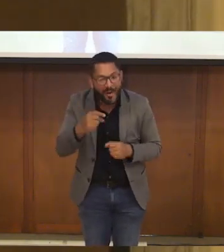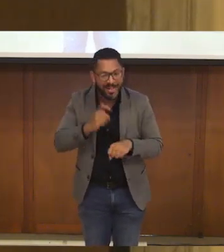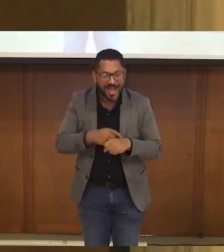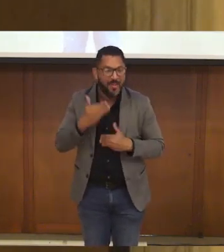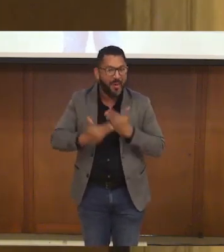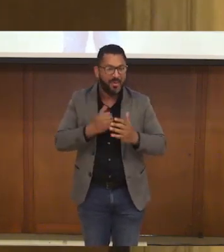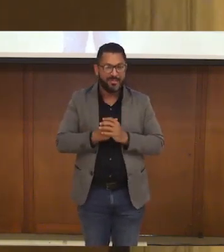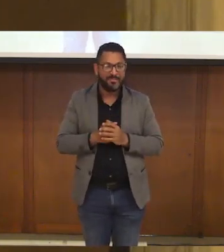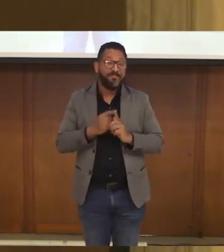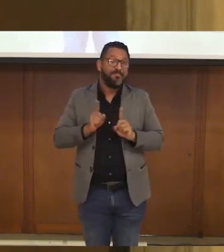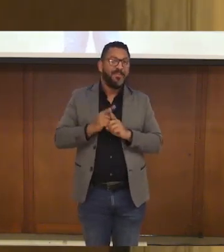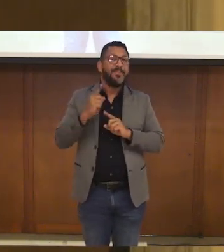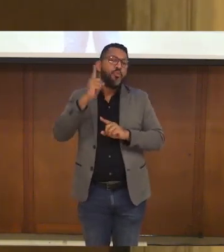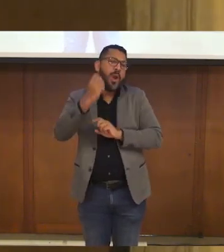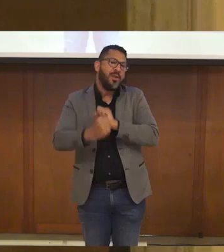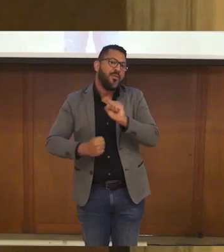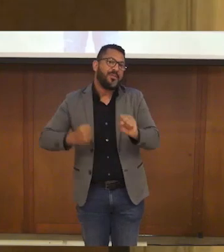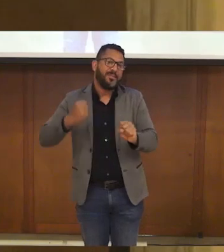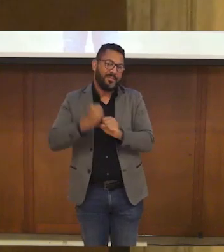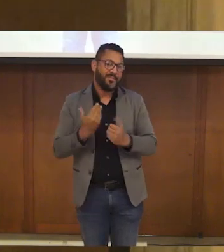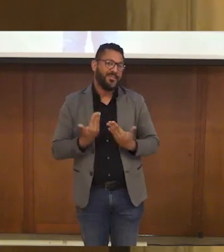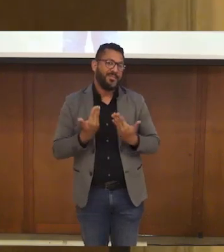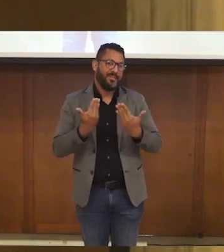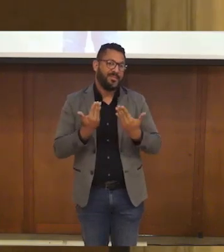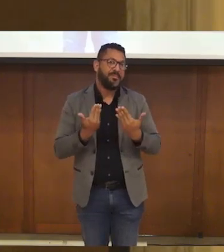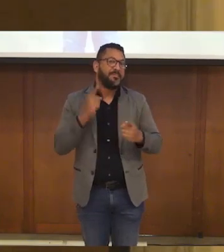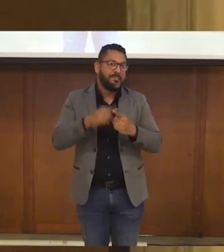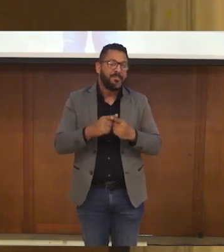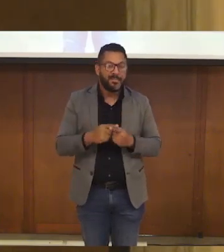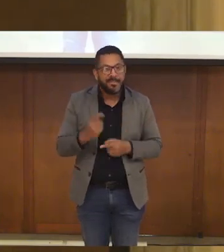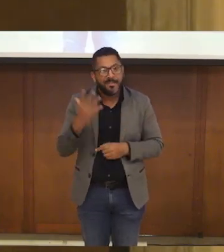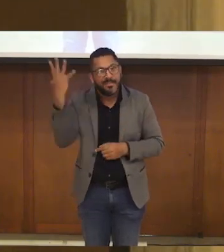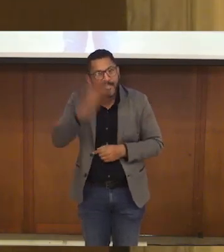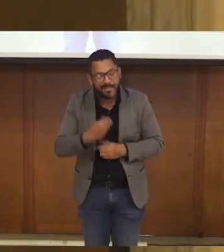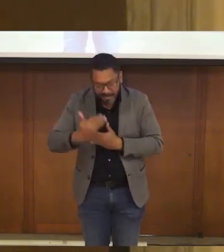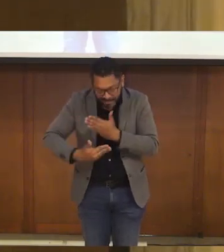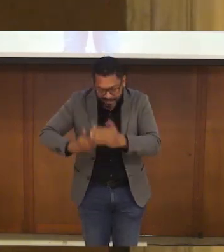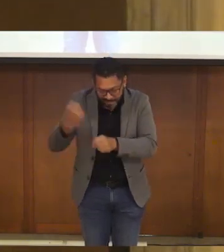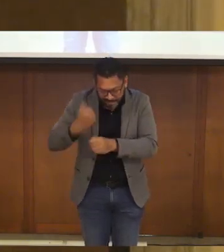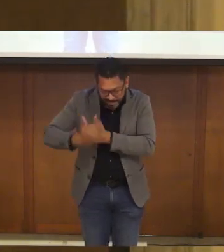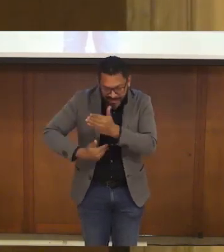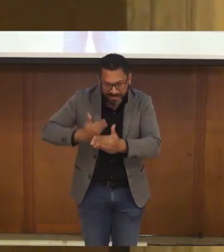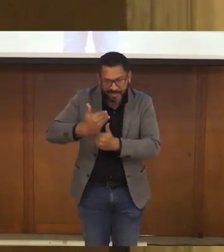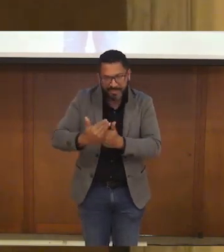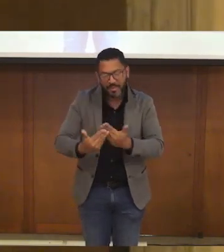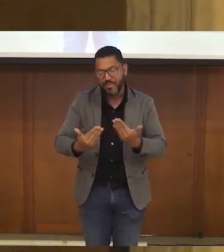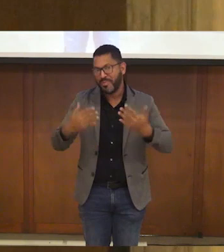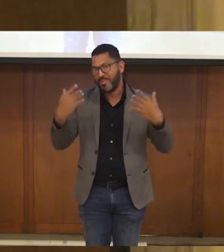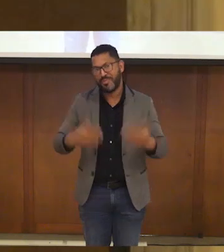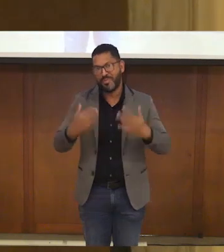carreras. Entonces, pero tenían un año y fue bien lindo hacer este